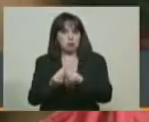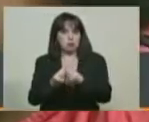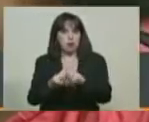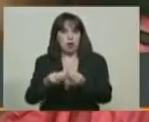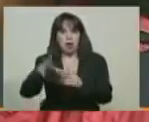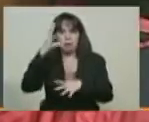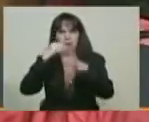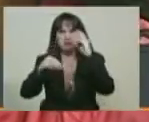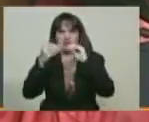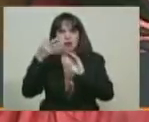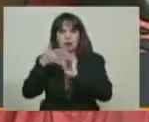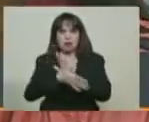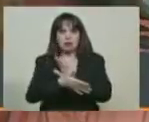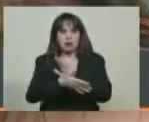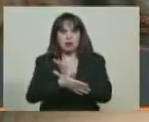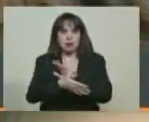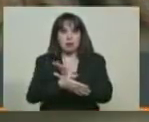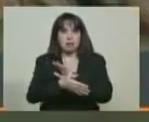del país,